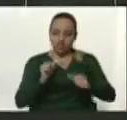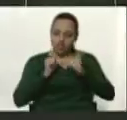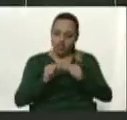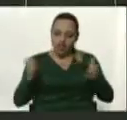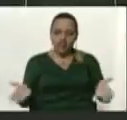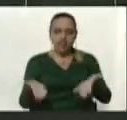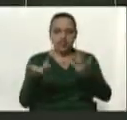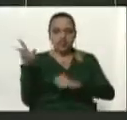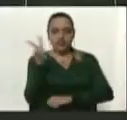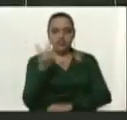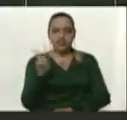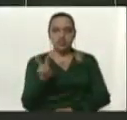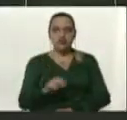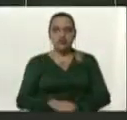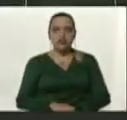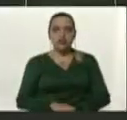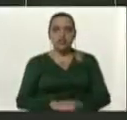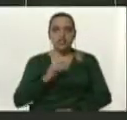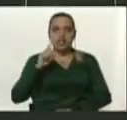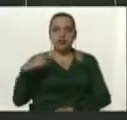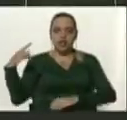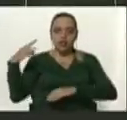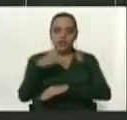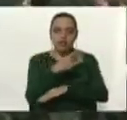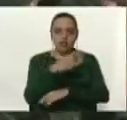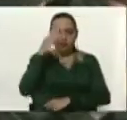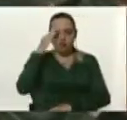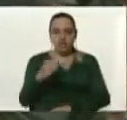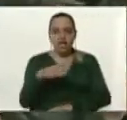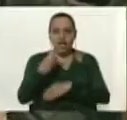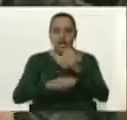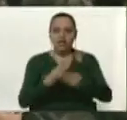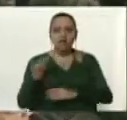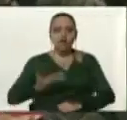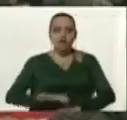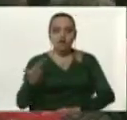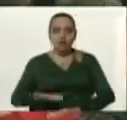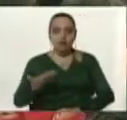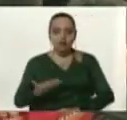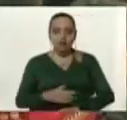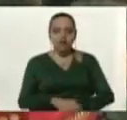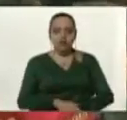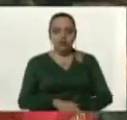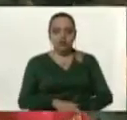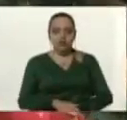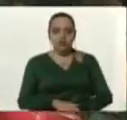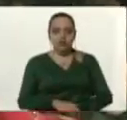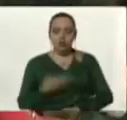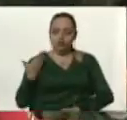de Venezuela, y la aviación militar ha jugado un papel destacado, fundamental.